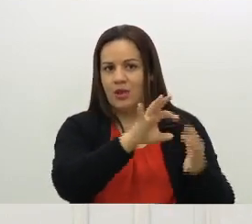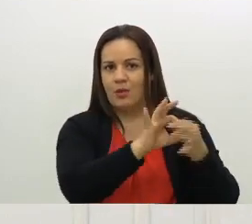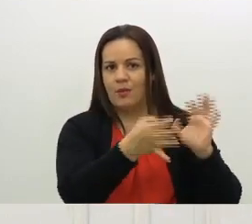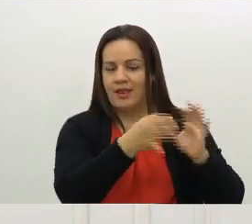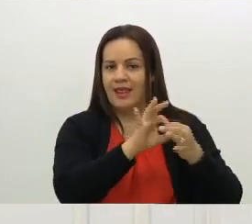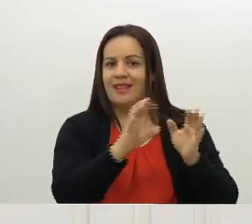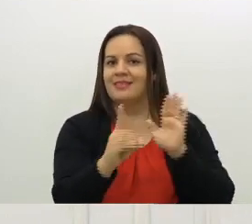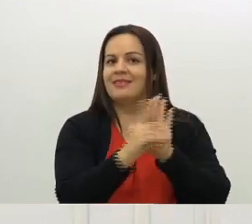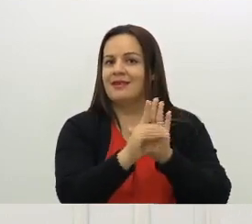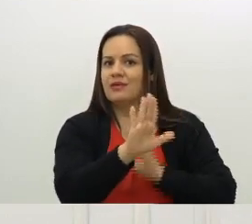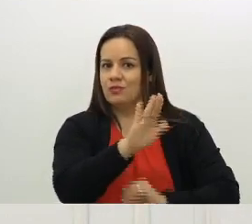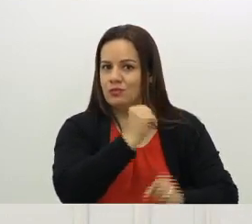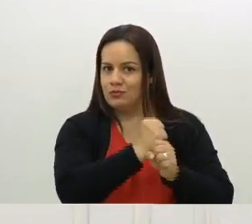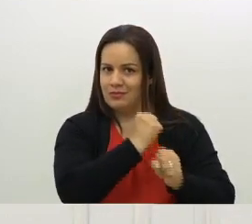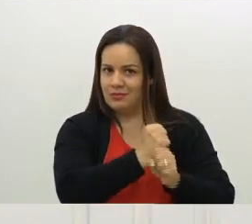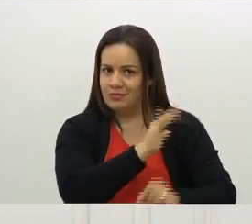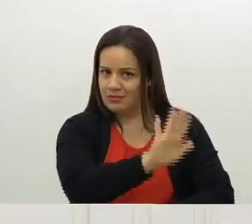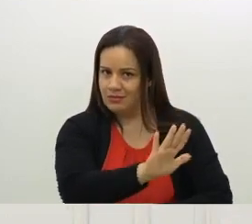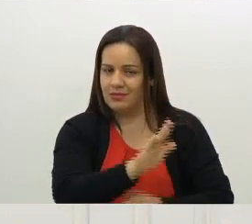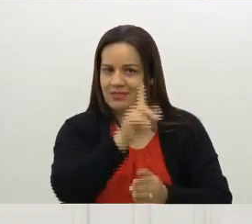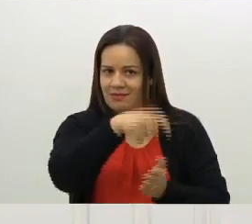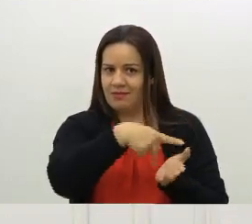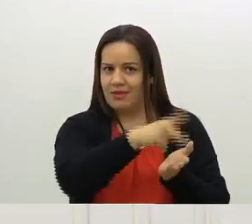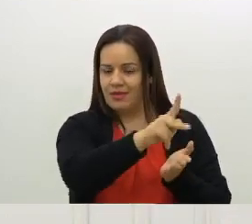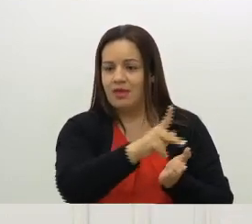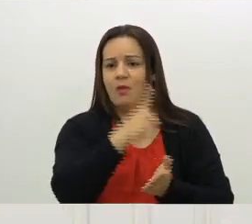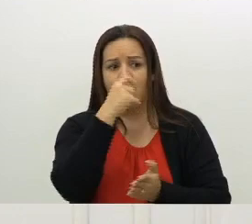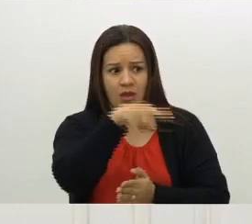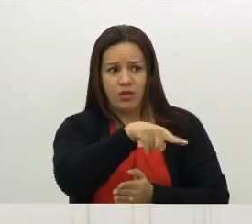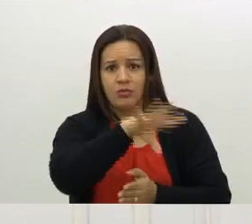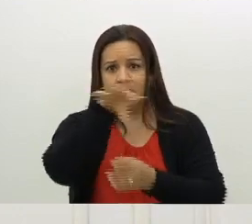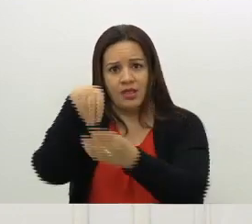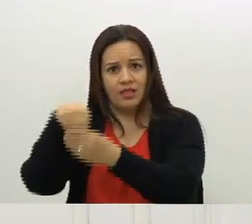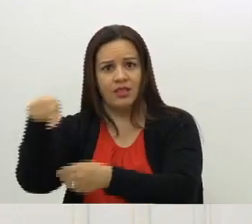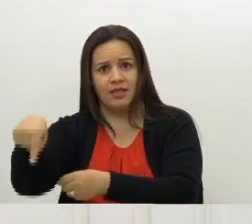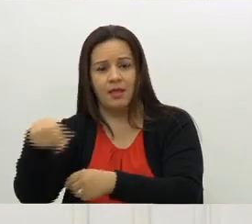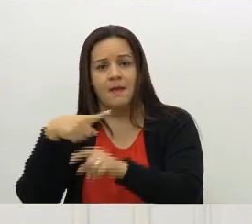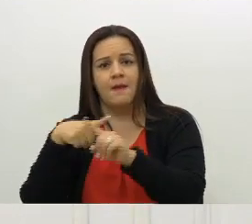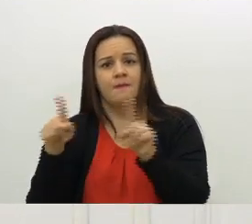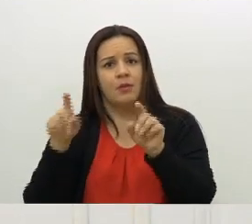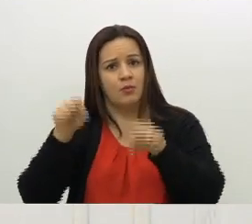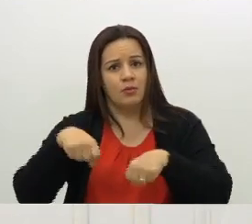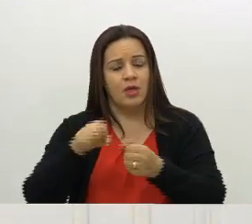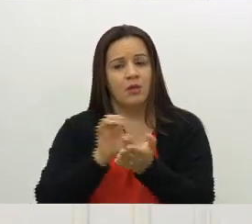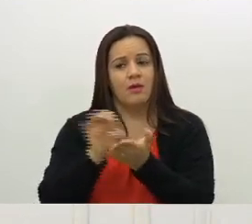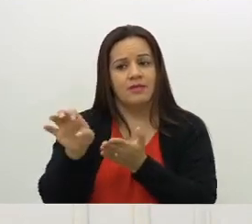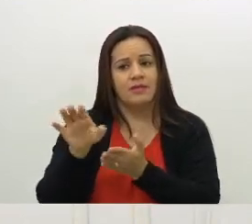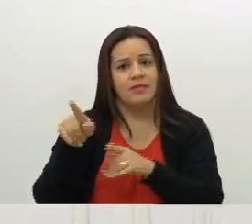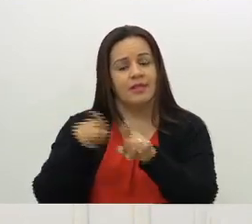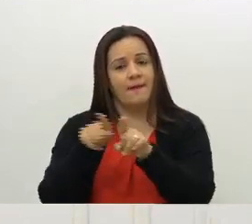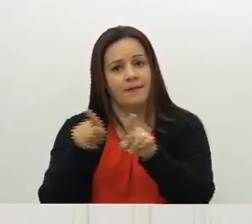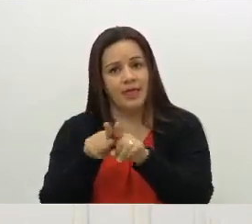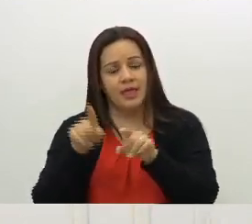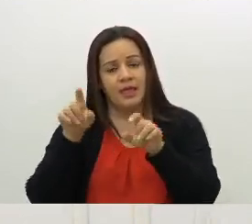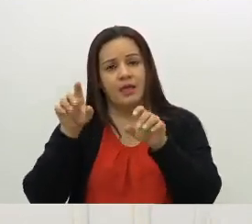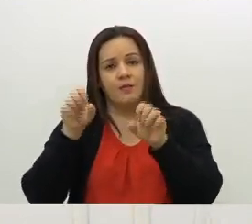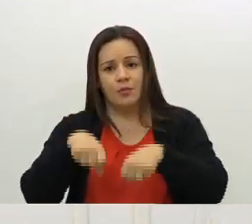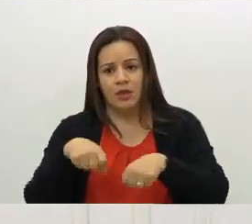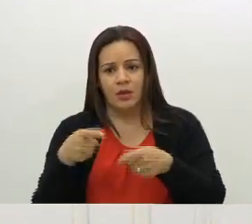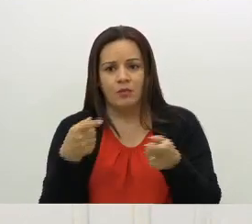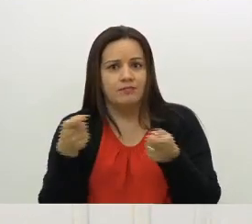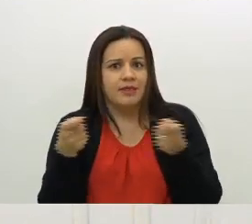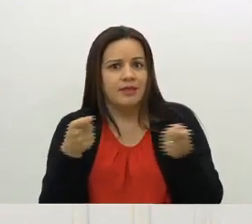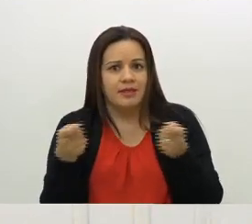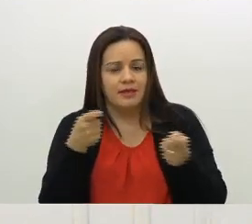derechos laborales, porque claramente estaban ahí y pudieron haber evitado, y pudieron haber anunciado, y pudieron haber tomado medidas